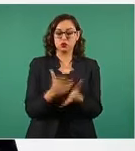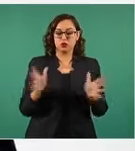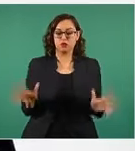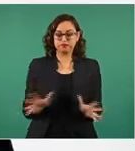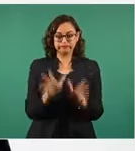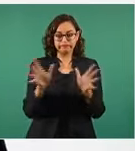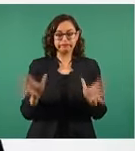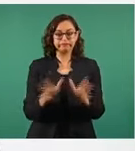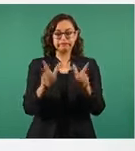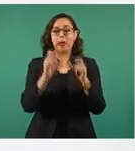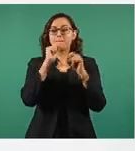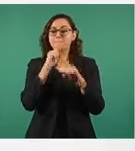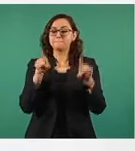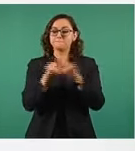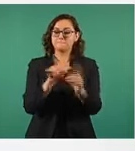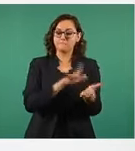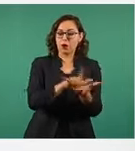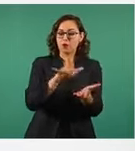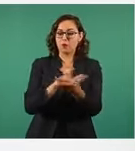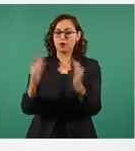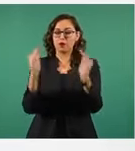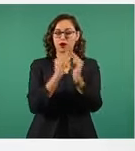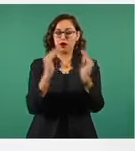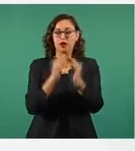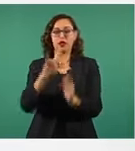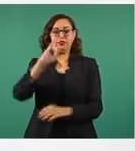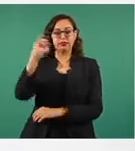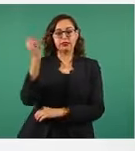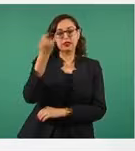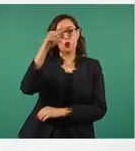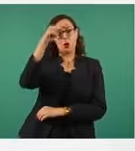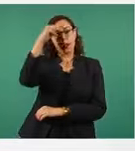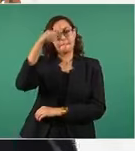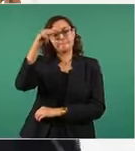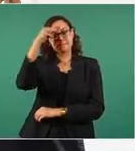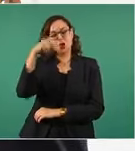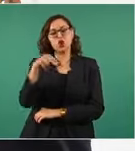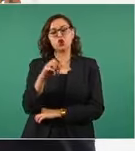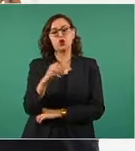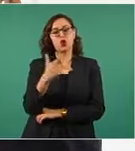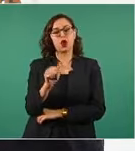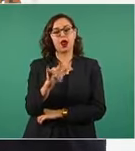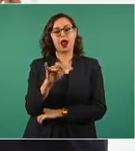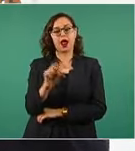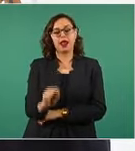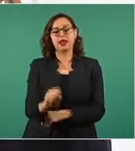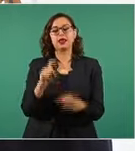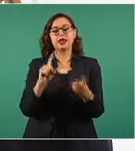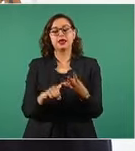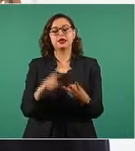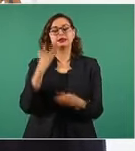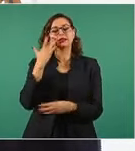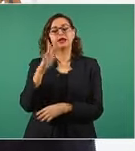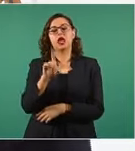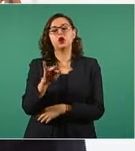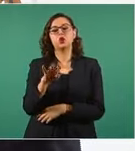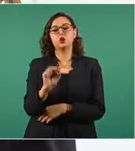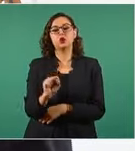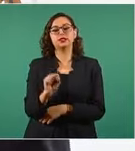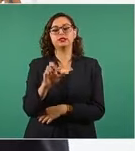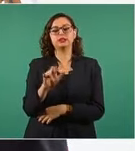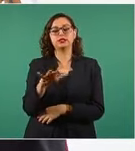vivienda en los municipios de Tijuana, Mexicali, Nogales, San Luis Río Colorado, Ciudad